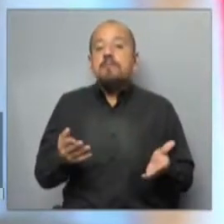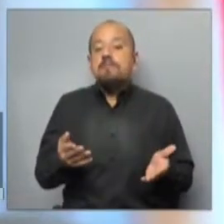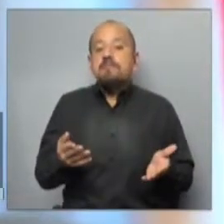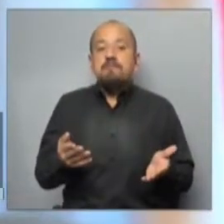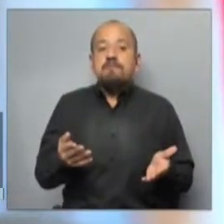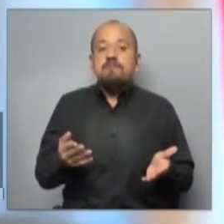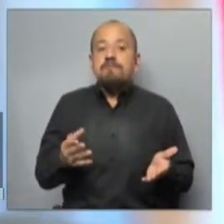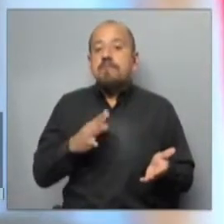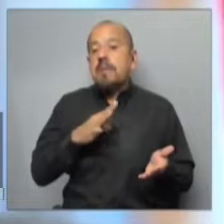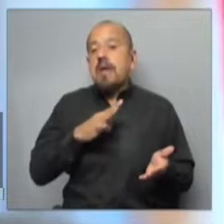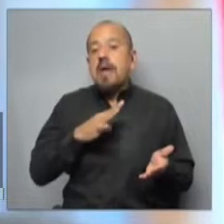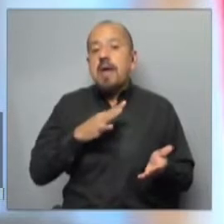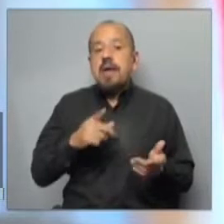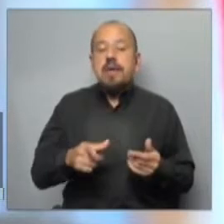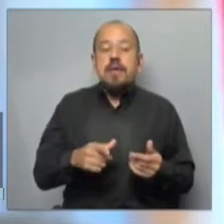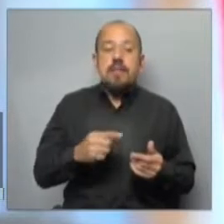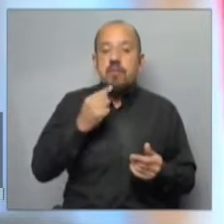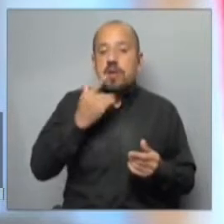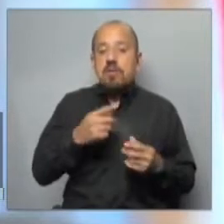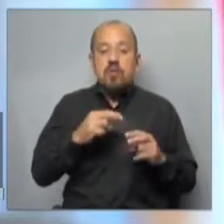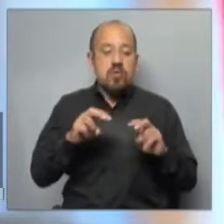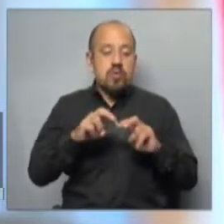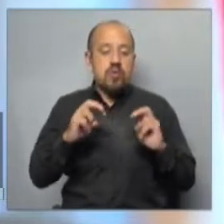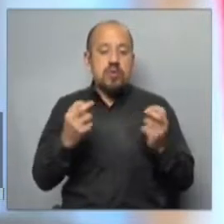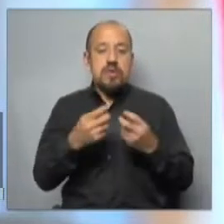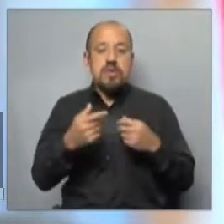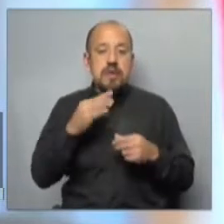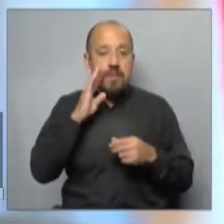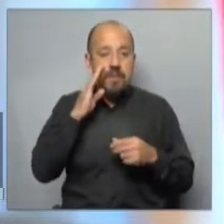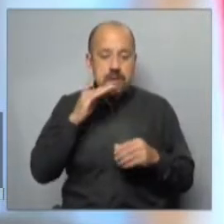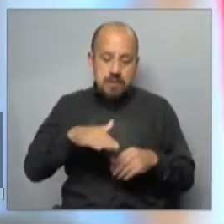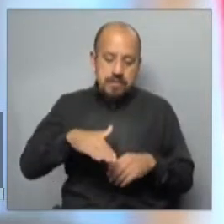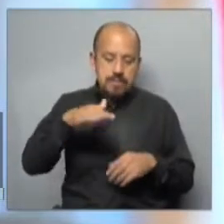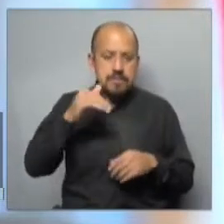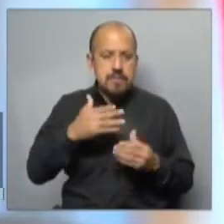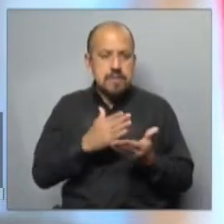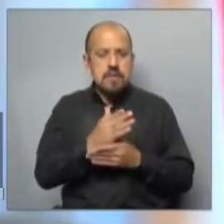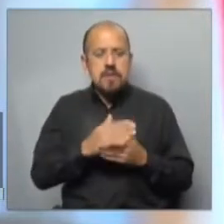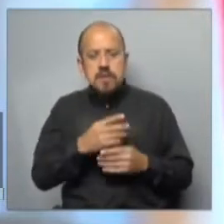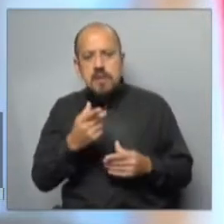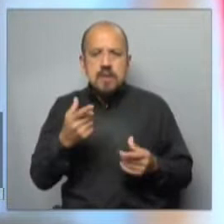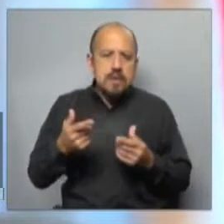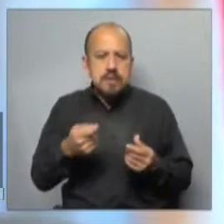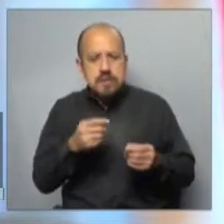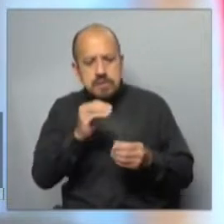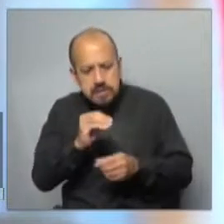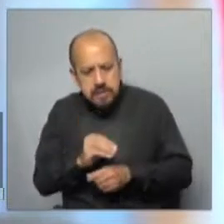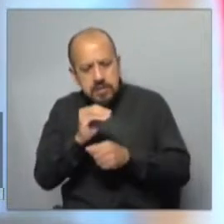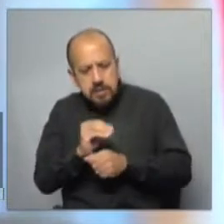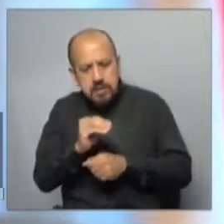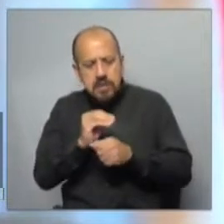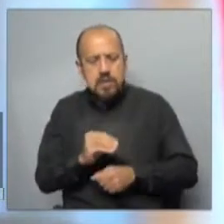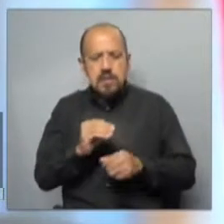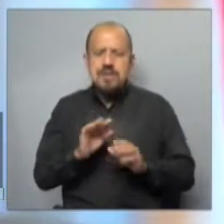y white hats donde hay mamás de niños que están siempre con eso le doy esto le doy lo más allá me dijo fulanita y